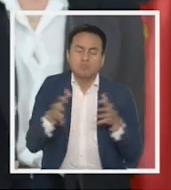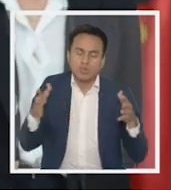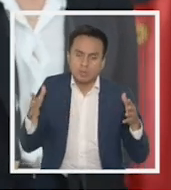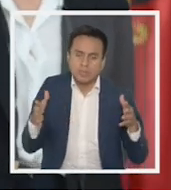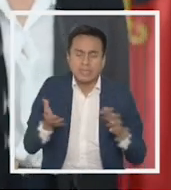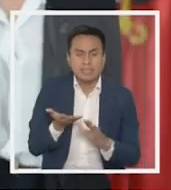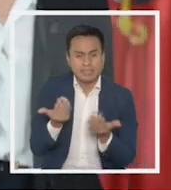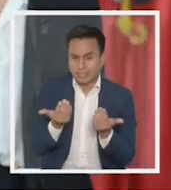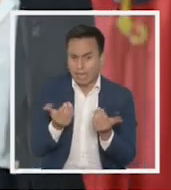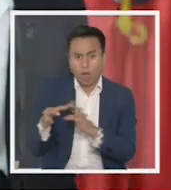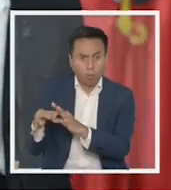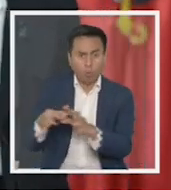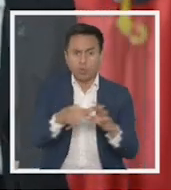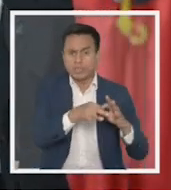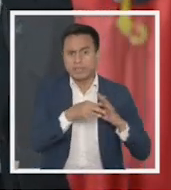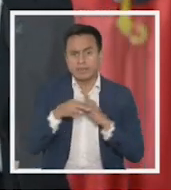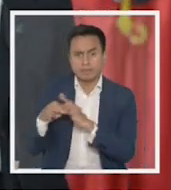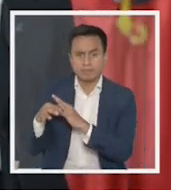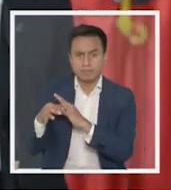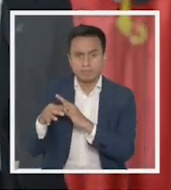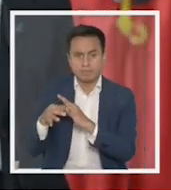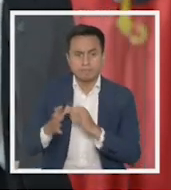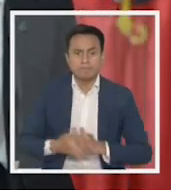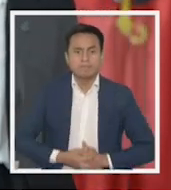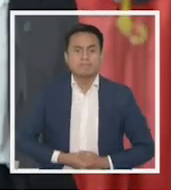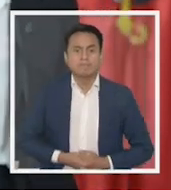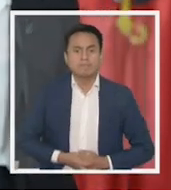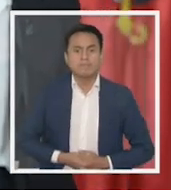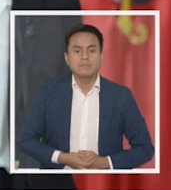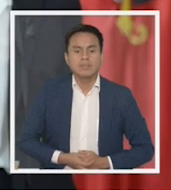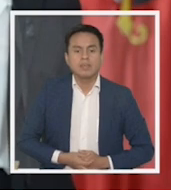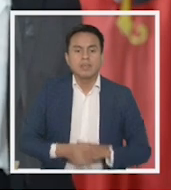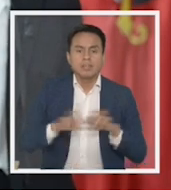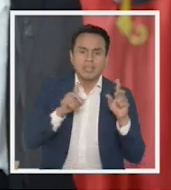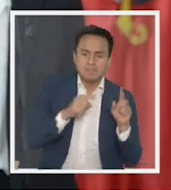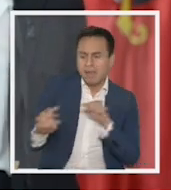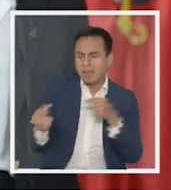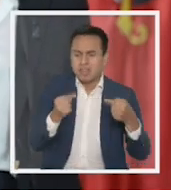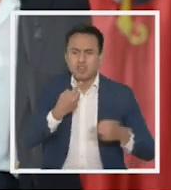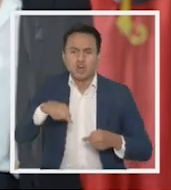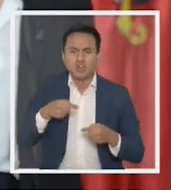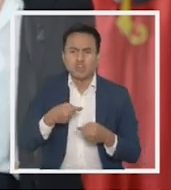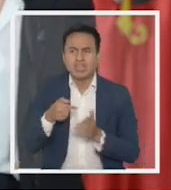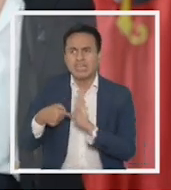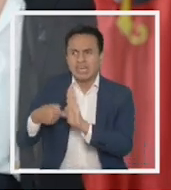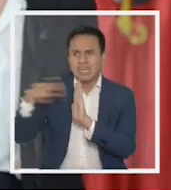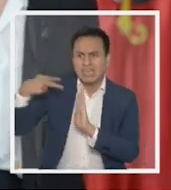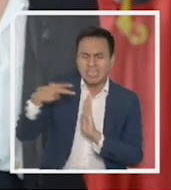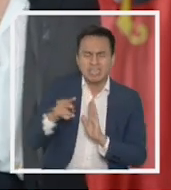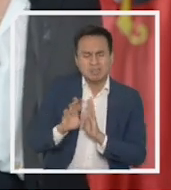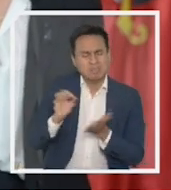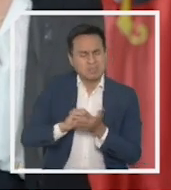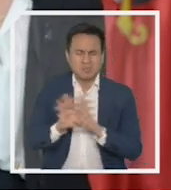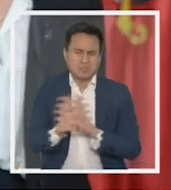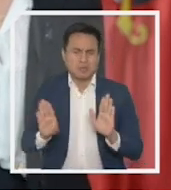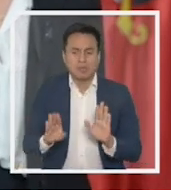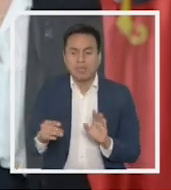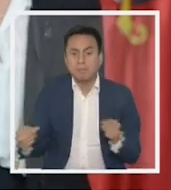No más cuñas peleando entre nosotros. Cada pelea entre políticos es un espacio más para la